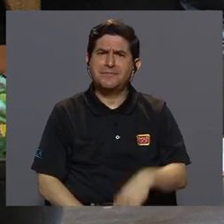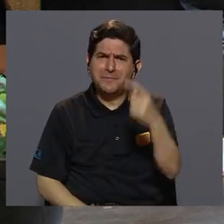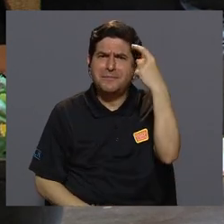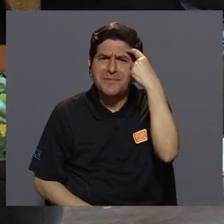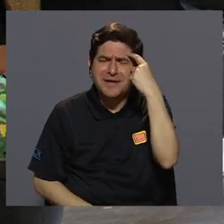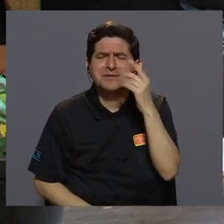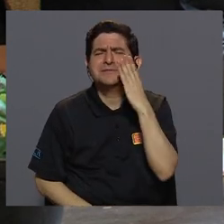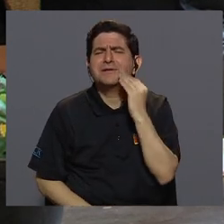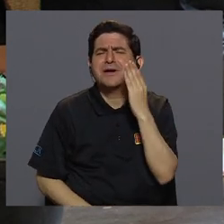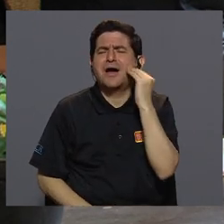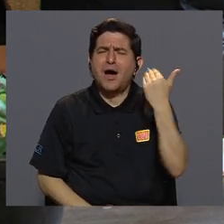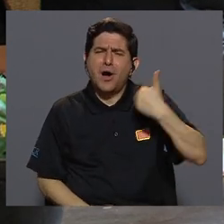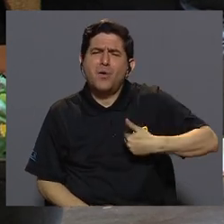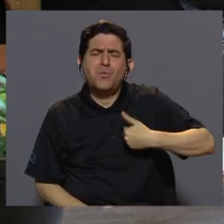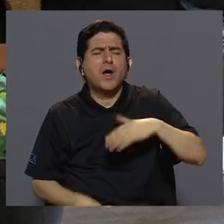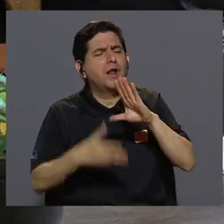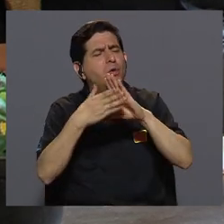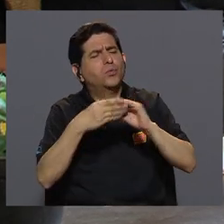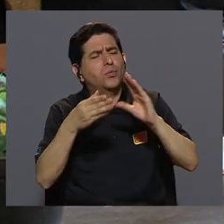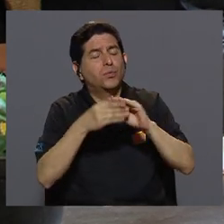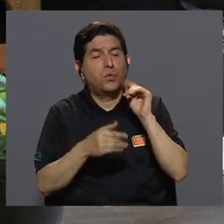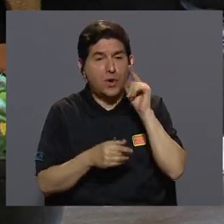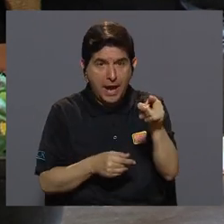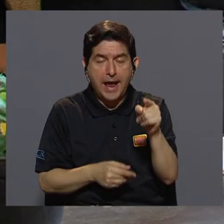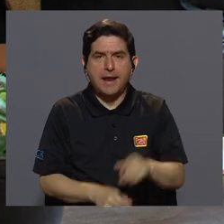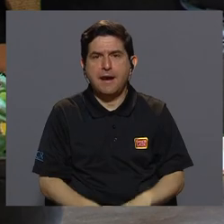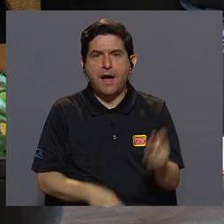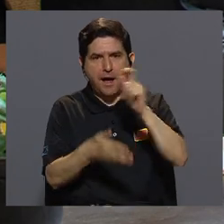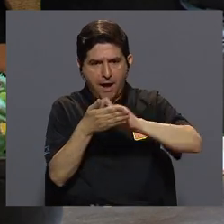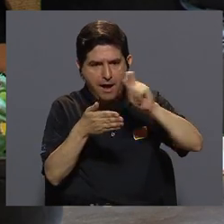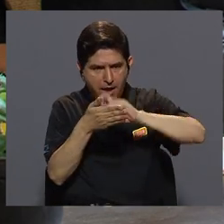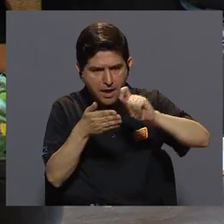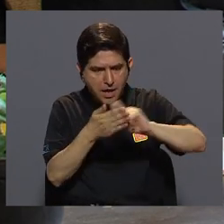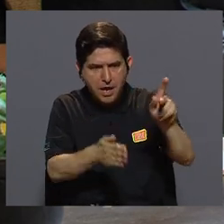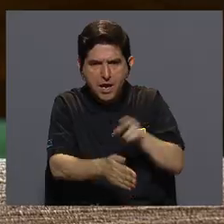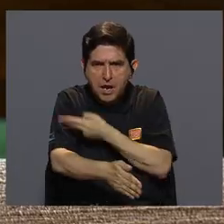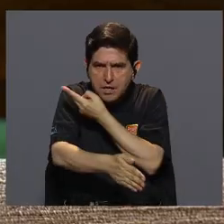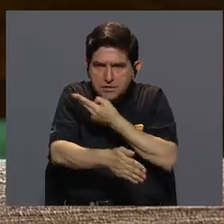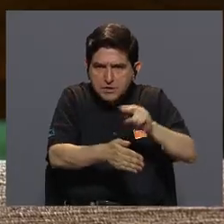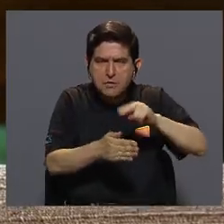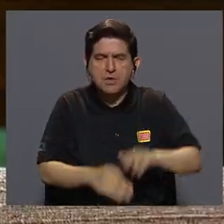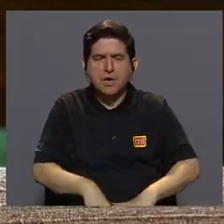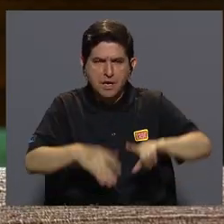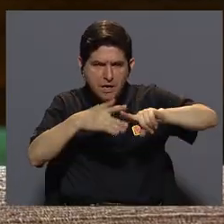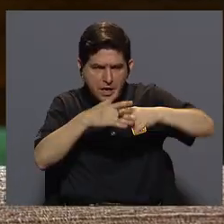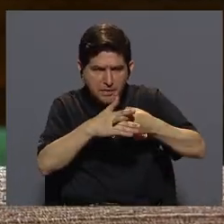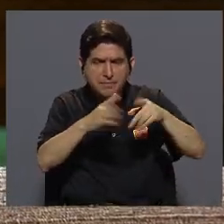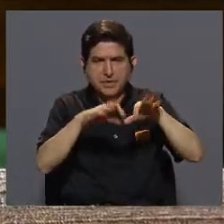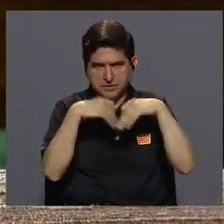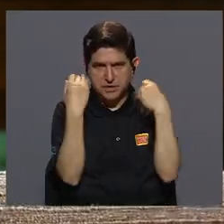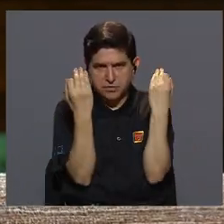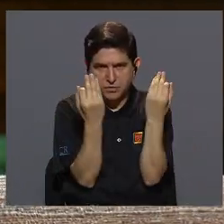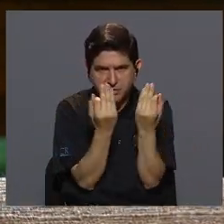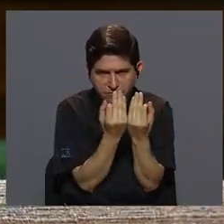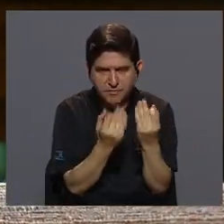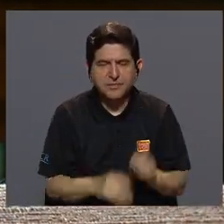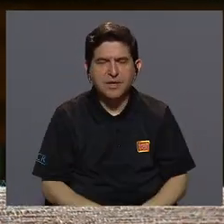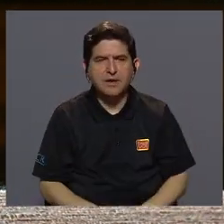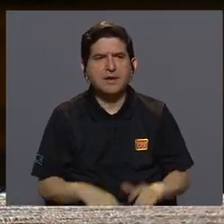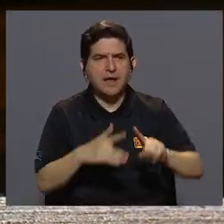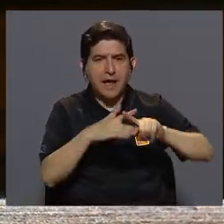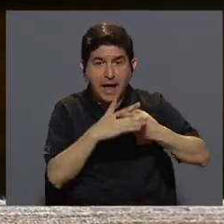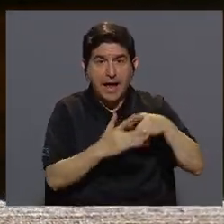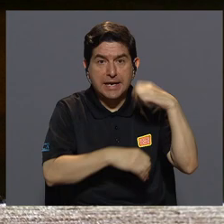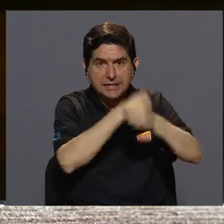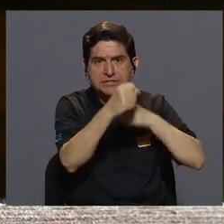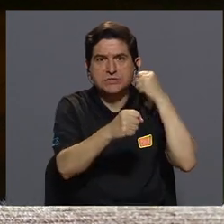que es el abuelo contándome que él, para escribir el himno, empezando su familia, porque fue a